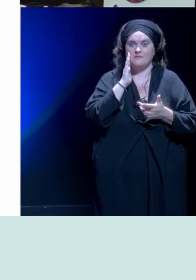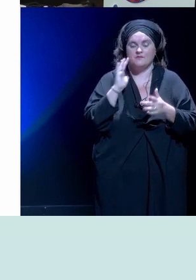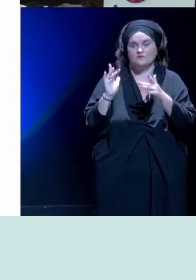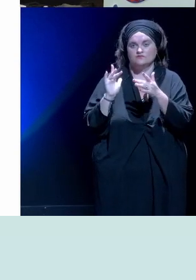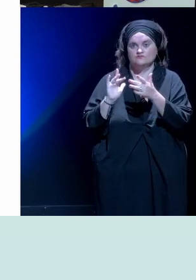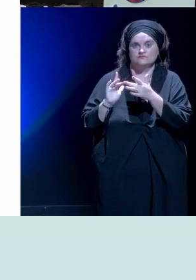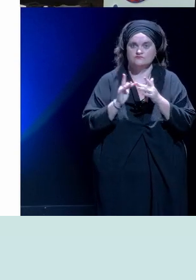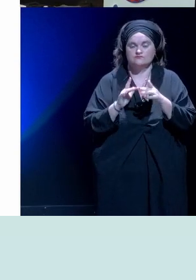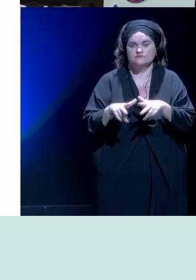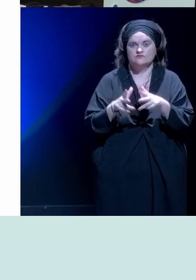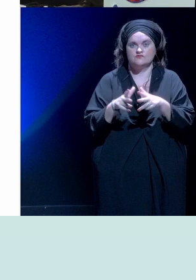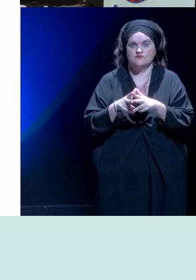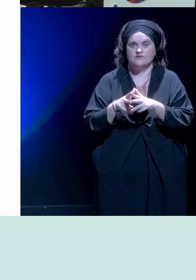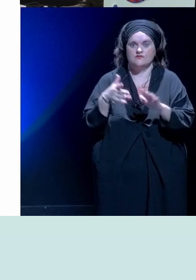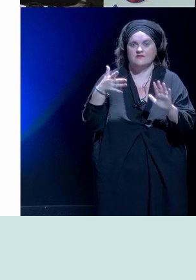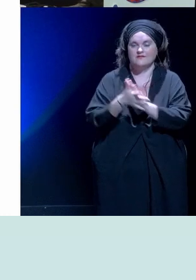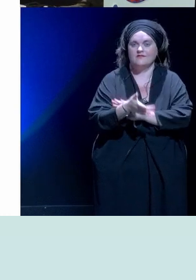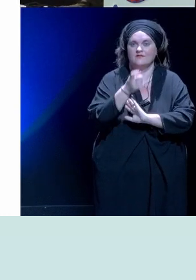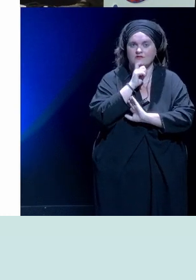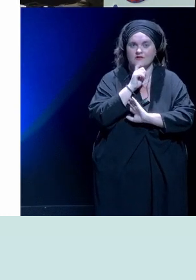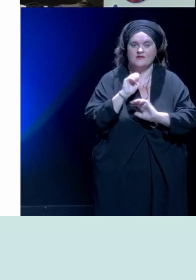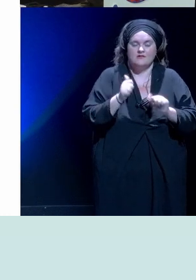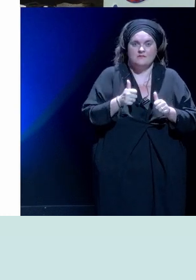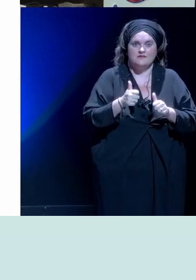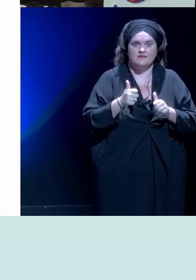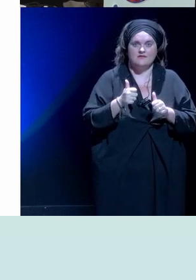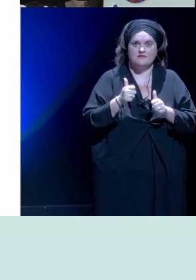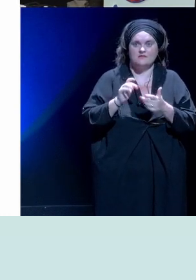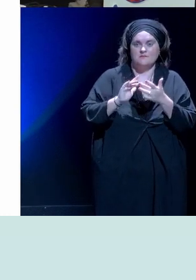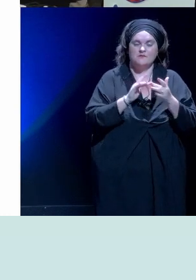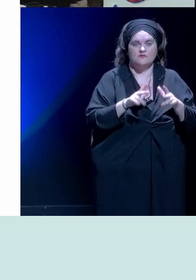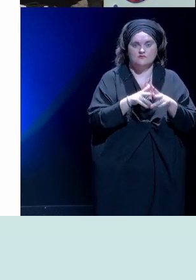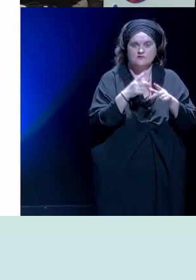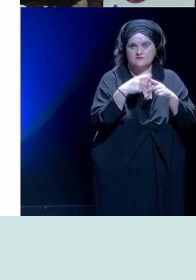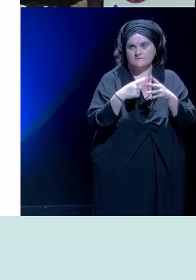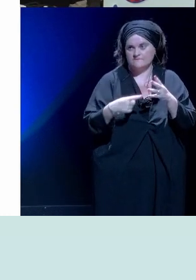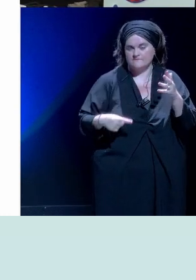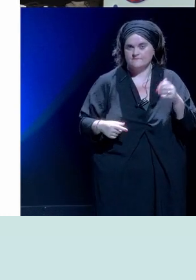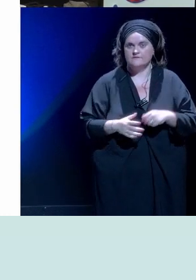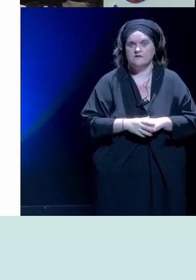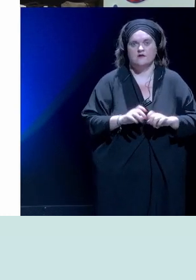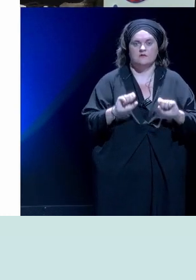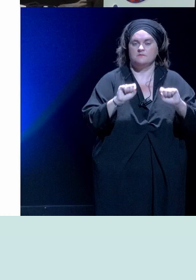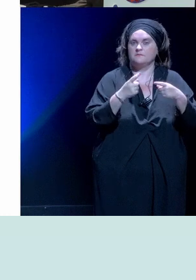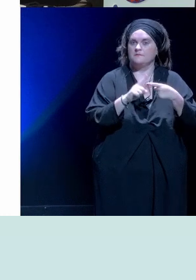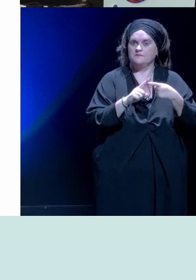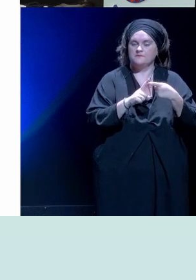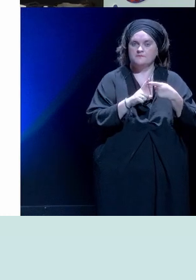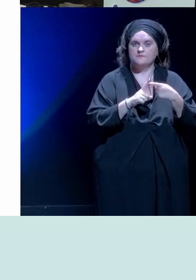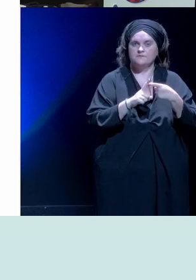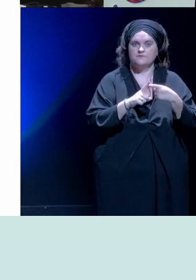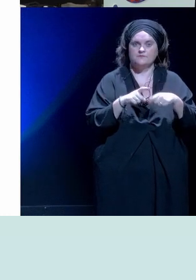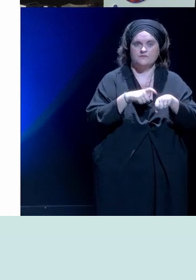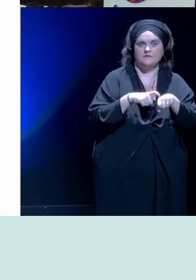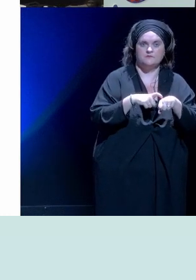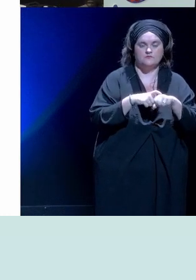sociológicamente, tenemos que partir de distintos tipos de vínculos sociales. Podemos, en primer lugar, distinguir dos